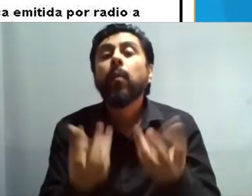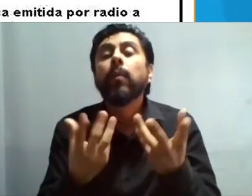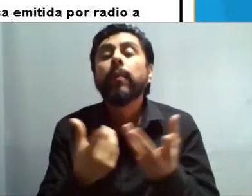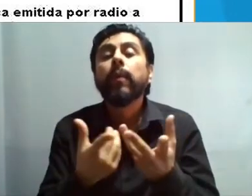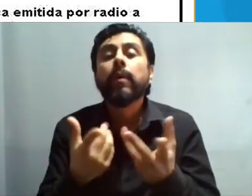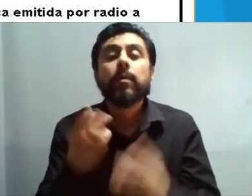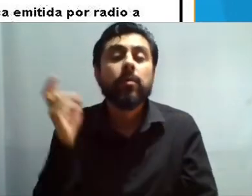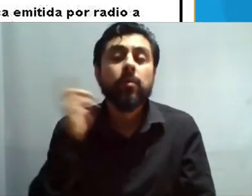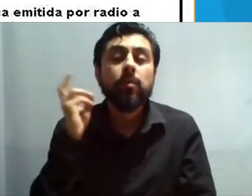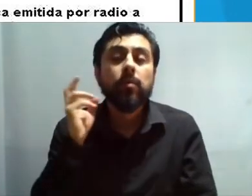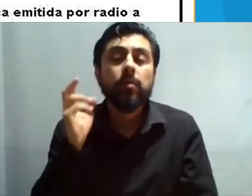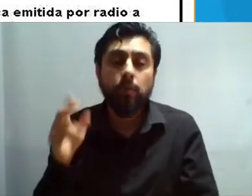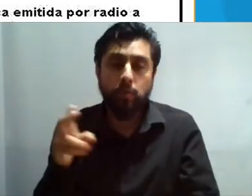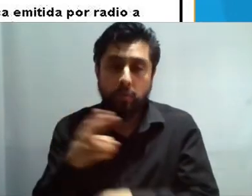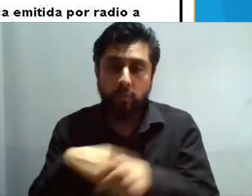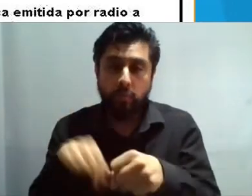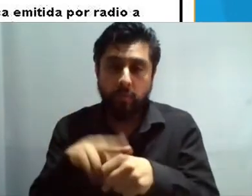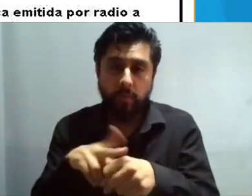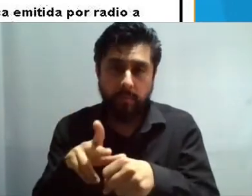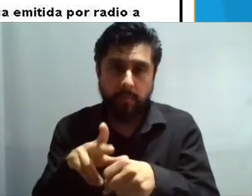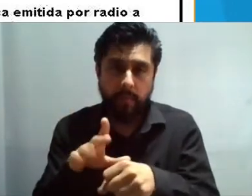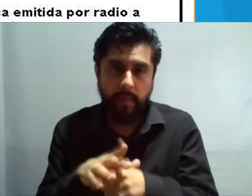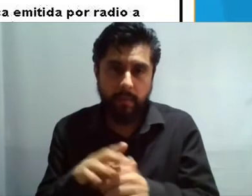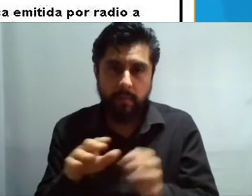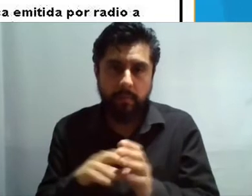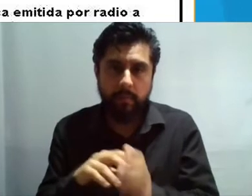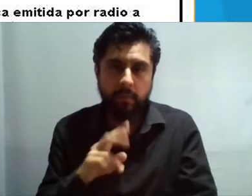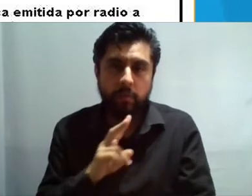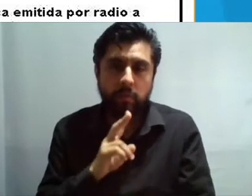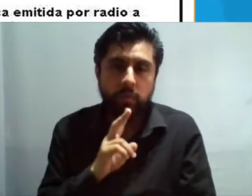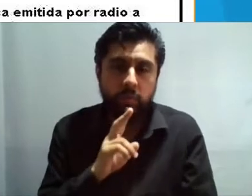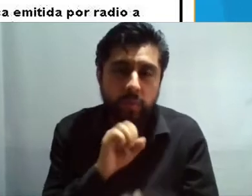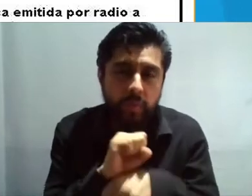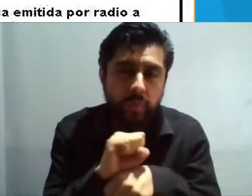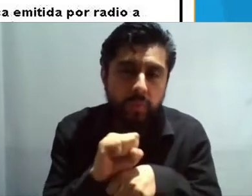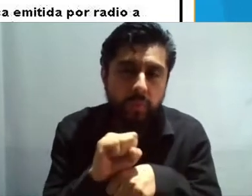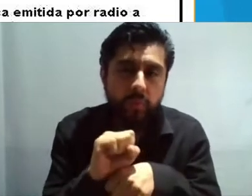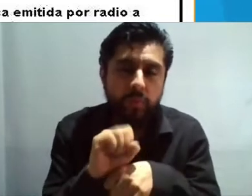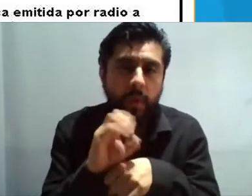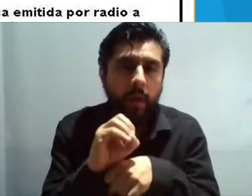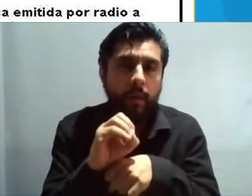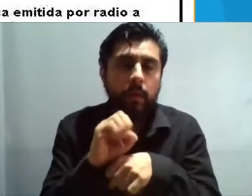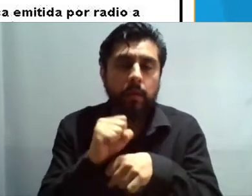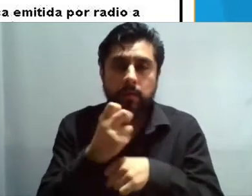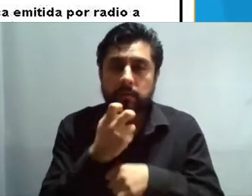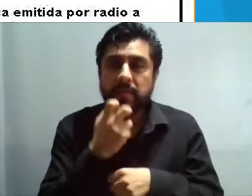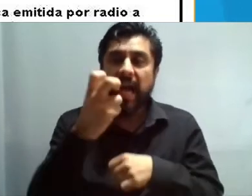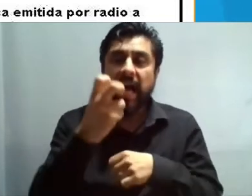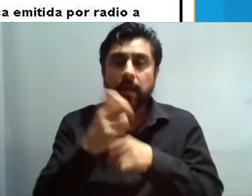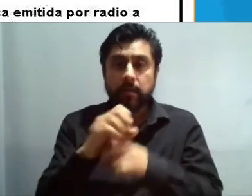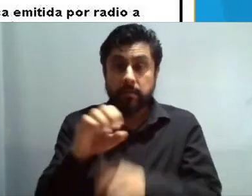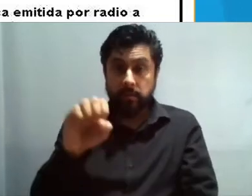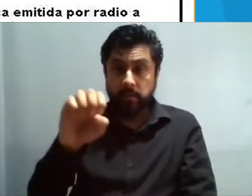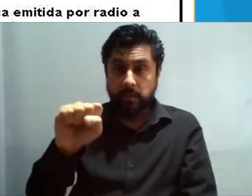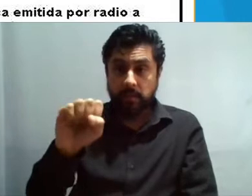nivel normal, no susurro, no grito, está alrededor de los 60 decibeles.